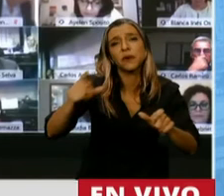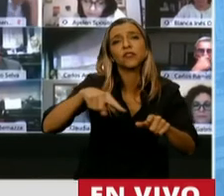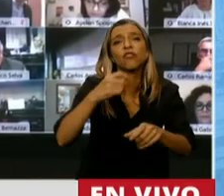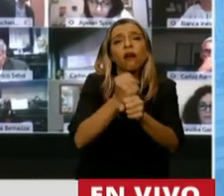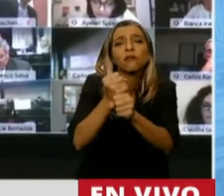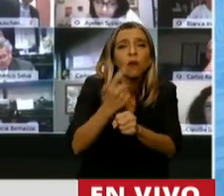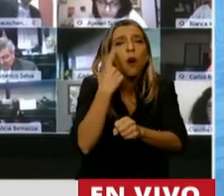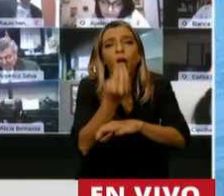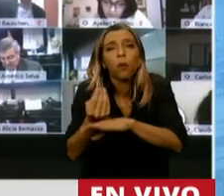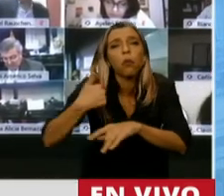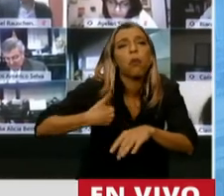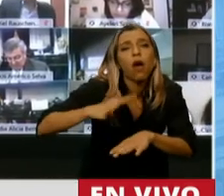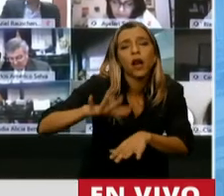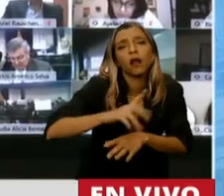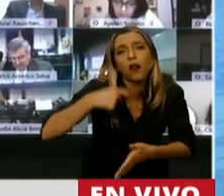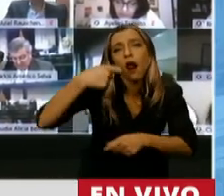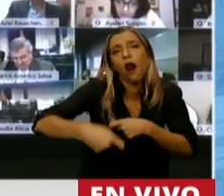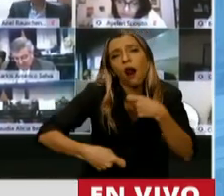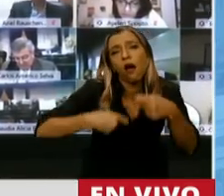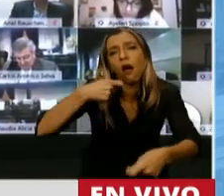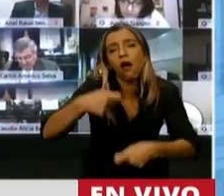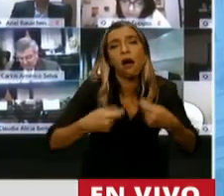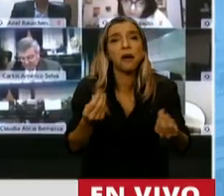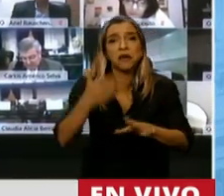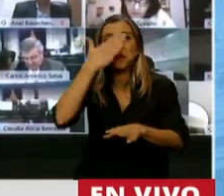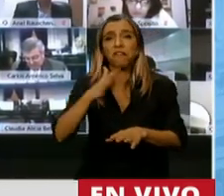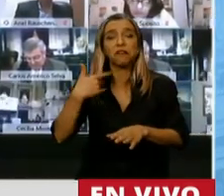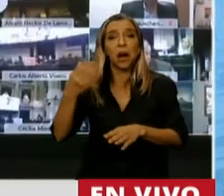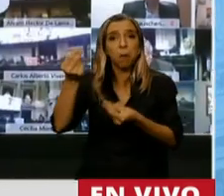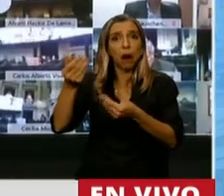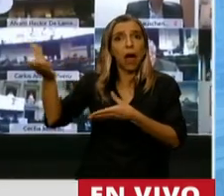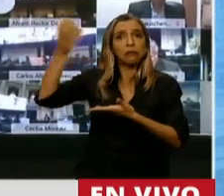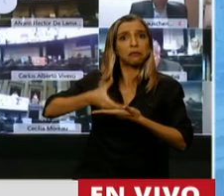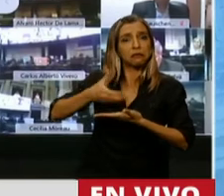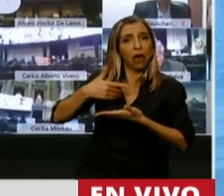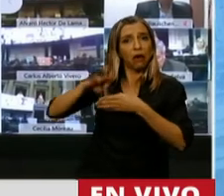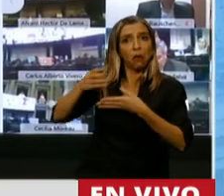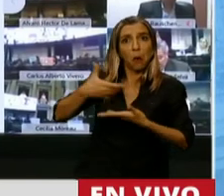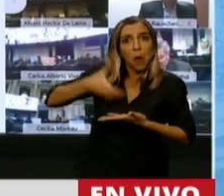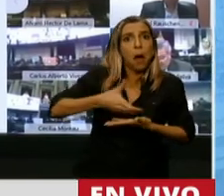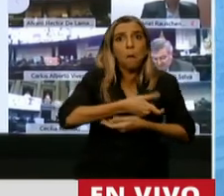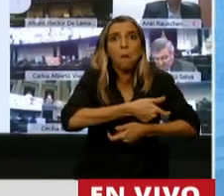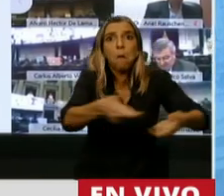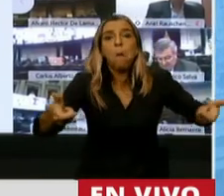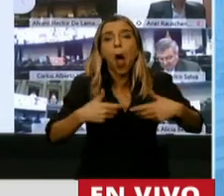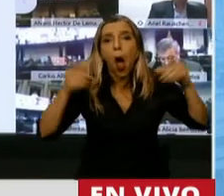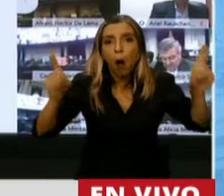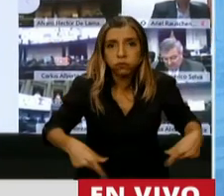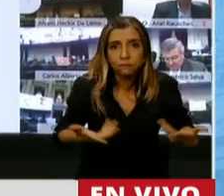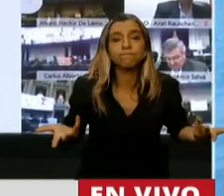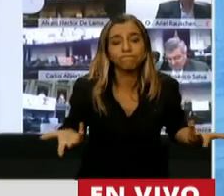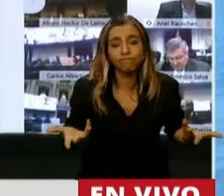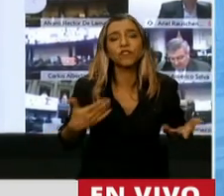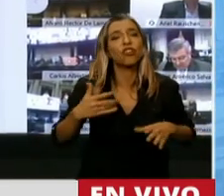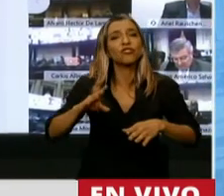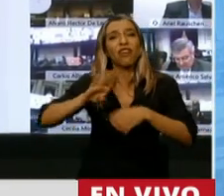cuáles son cuáles fueron los destinos de esos fondos nunca más debemos endeudarnos para que un día